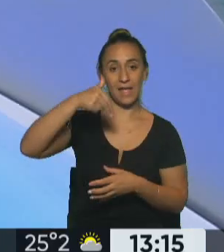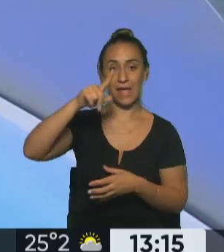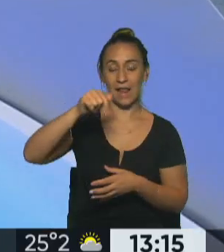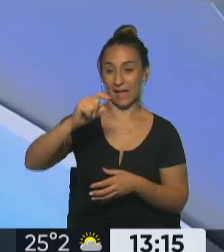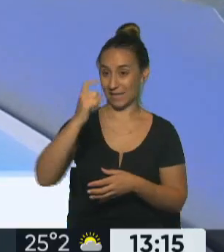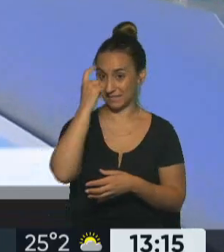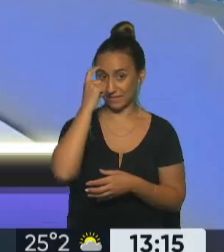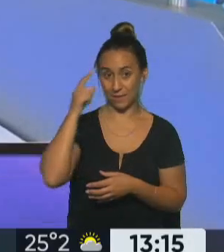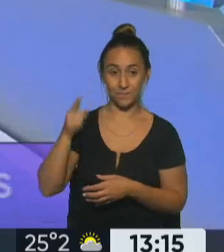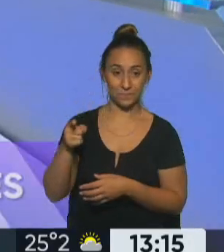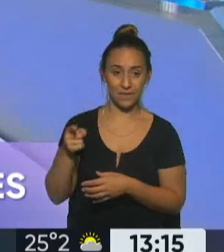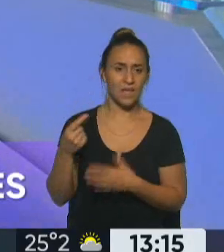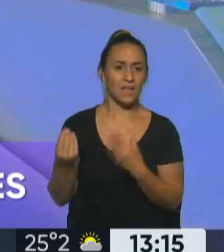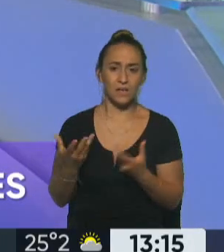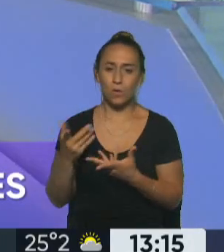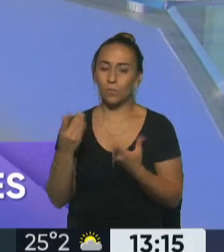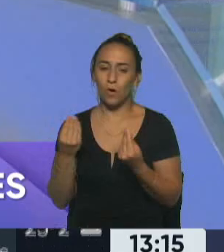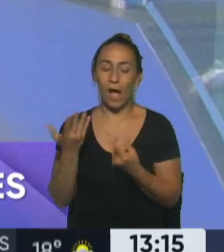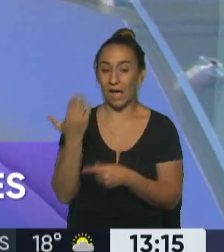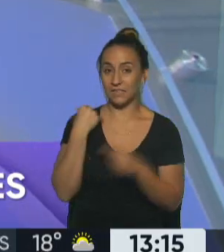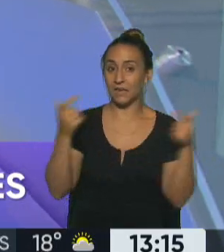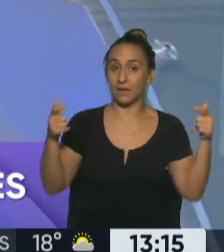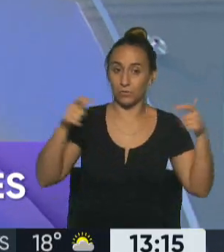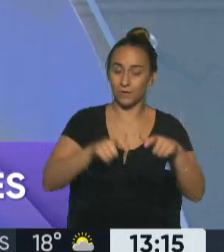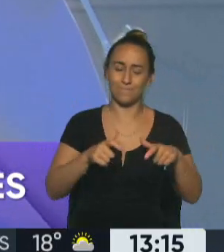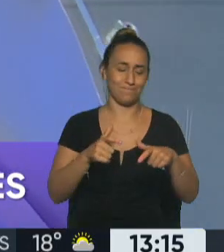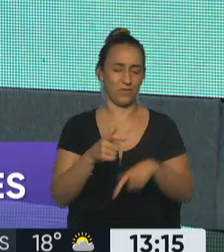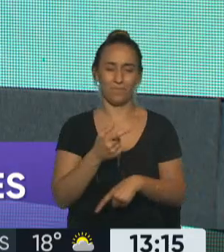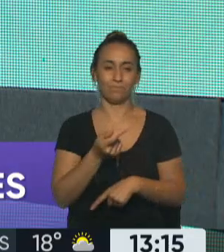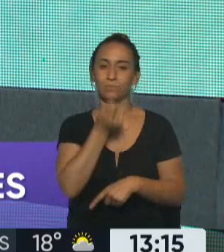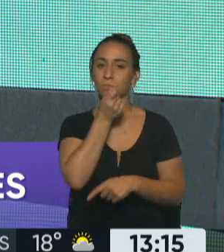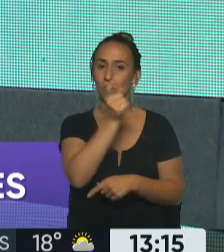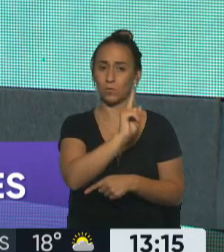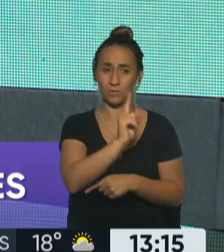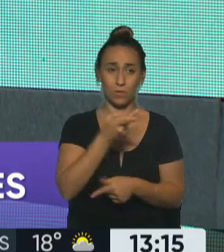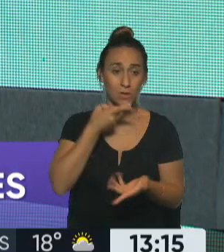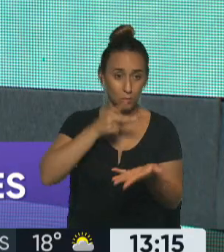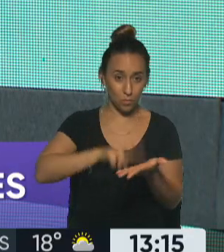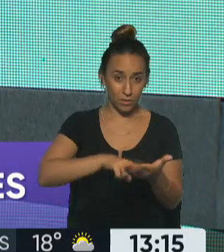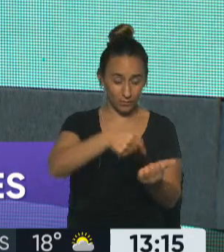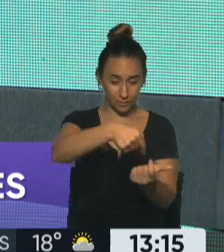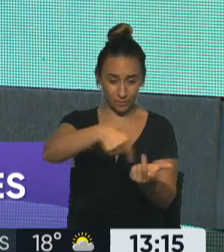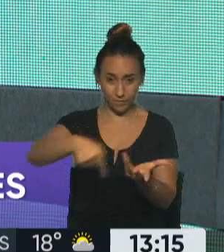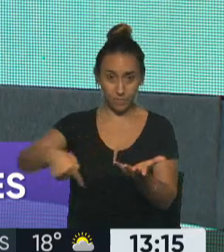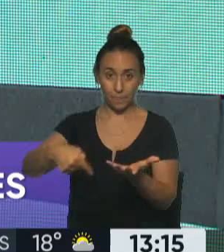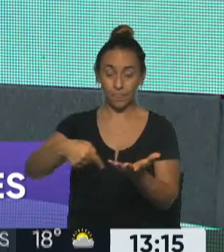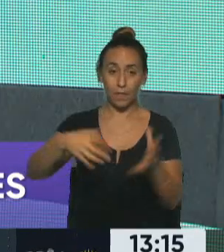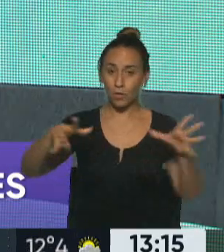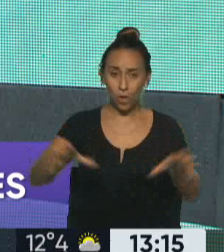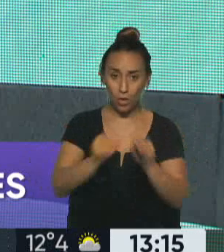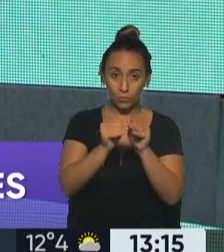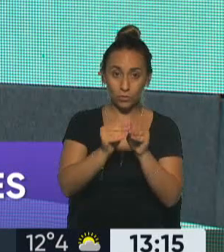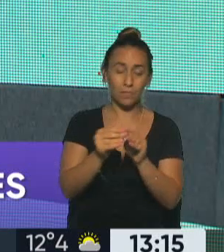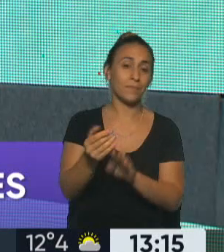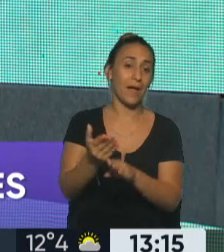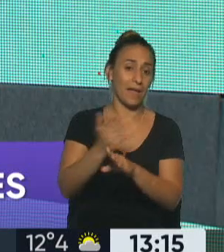gobierno nacional Lo cierto es que no están viendo con buenos ojos esto de unificar las retenciones sabemos que se habían eliminado por ejemplo las retenciones